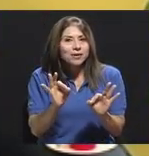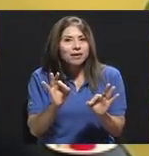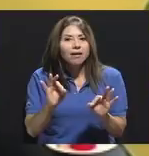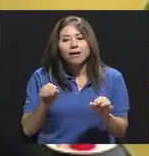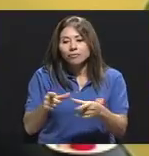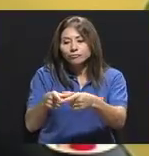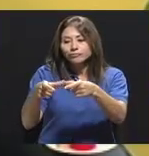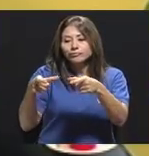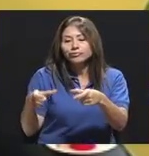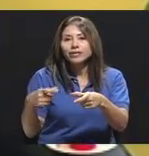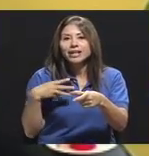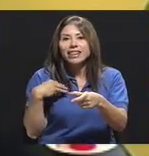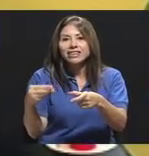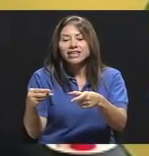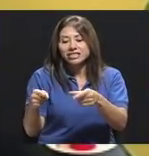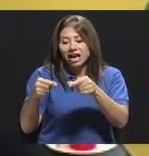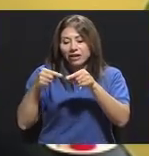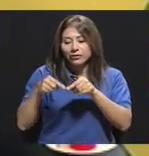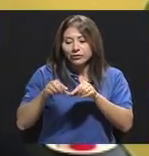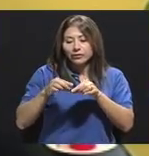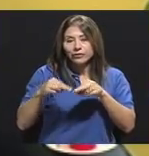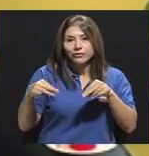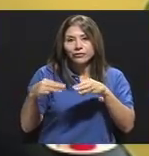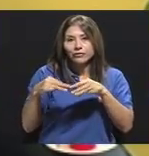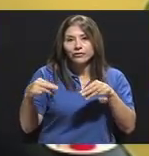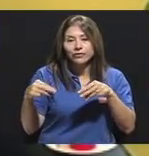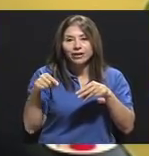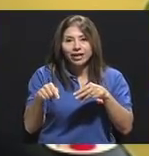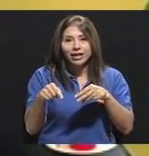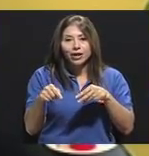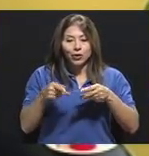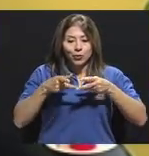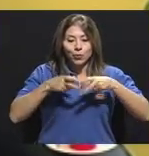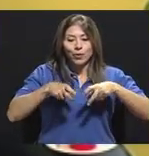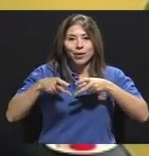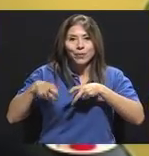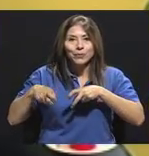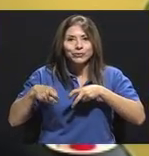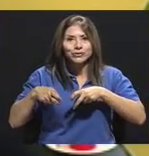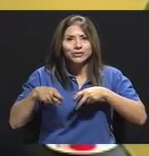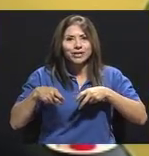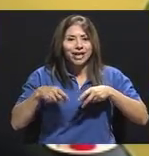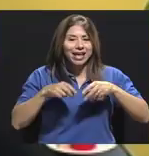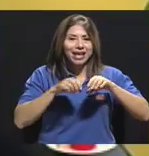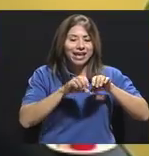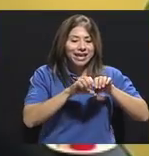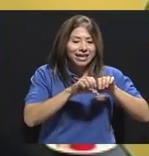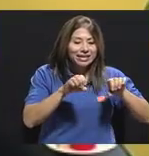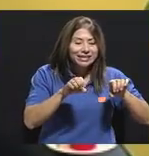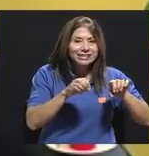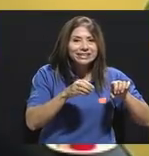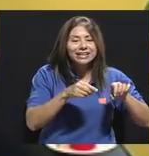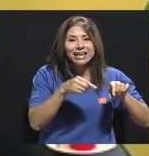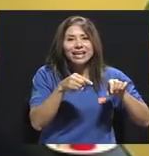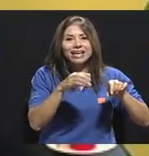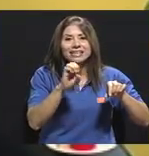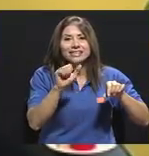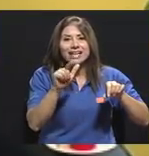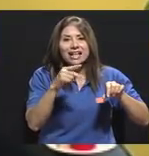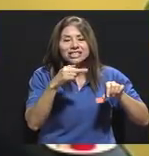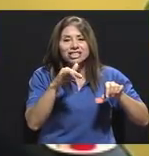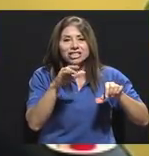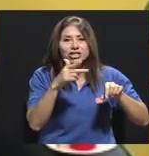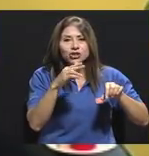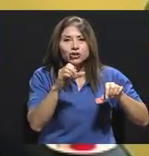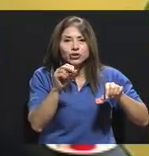ponemos tocineta que ya viene de origen animal ponemos huevitos que viene de origen animal ponemos salch que viene de origen animal verdad y